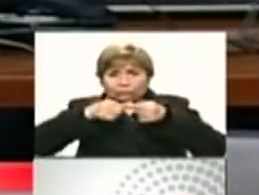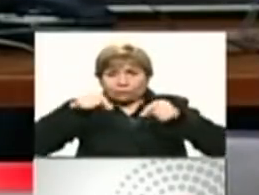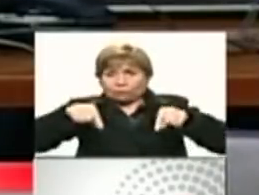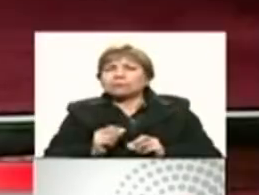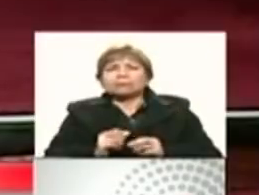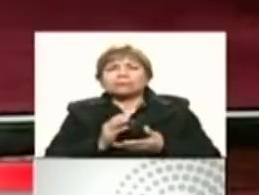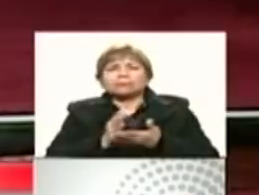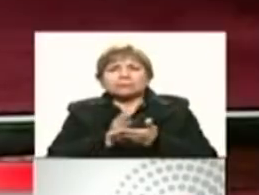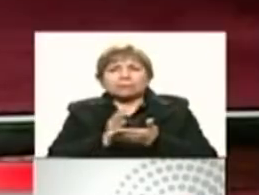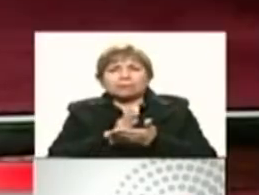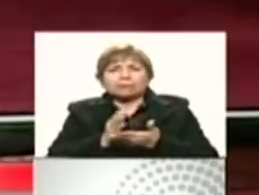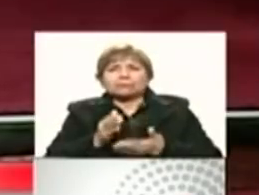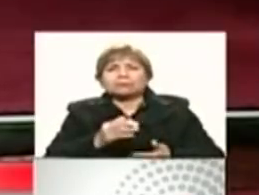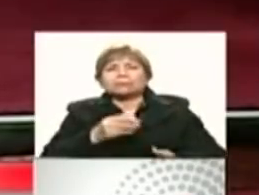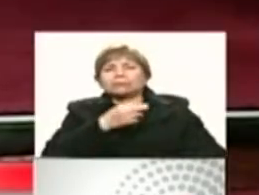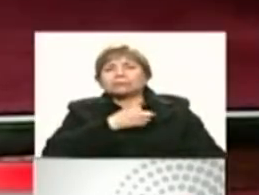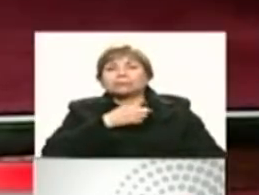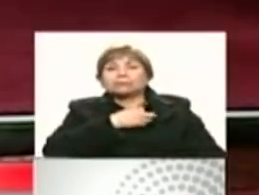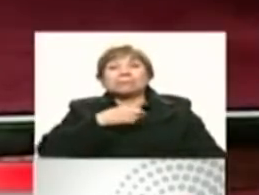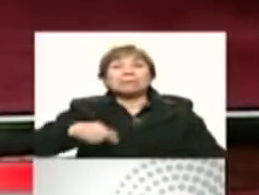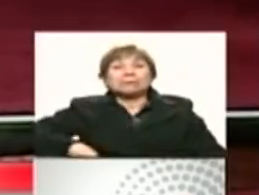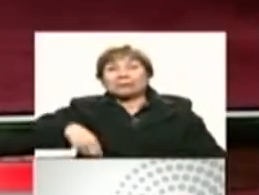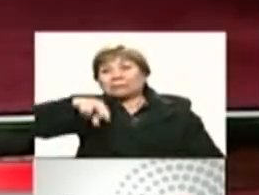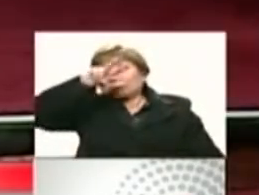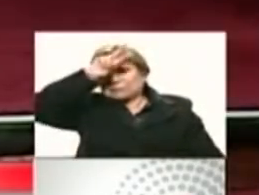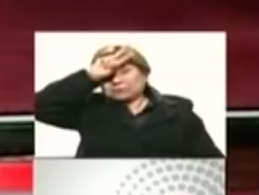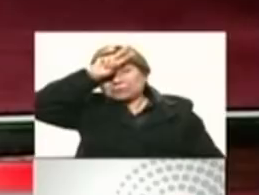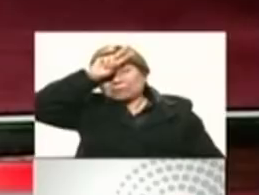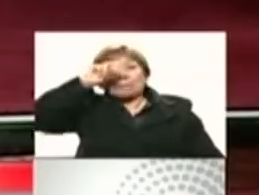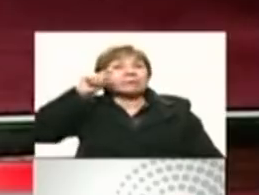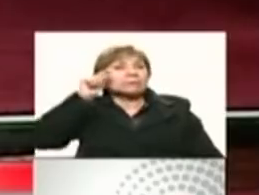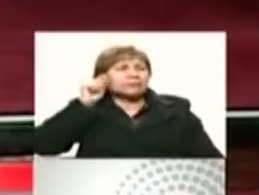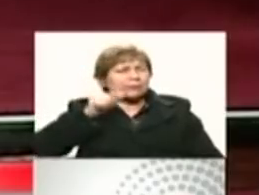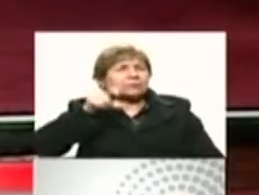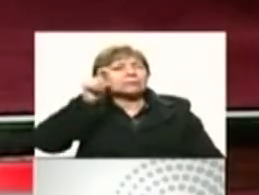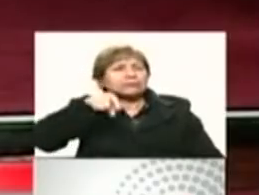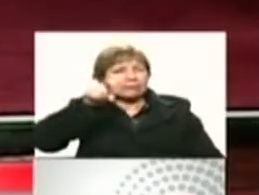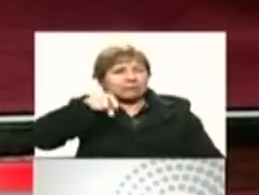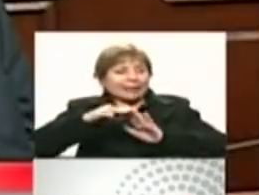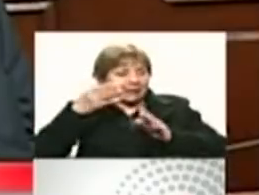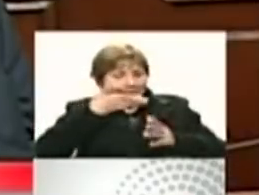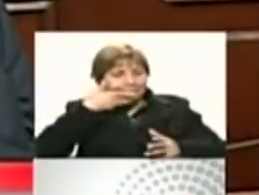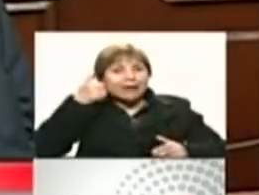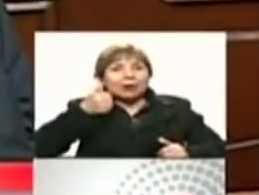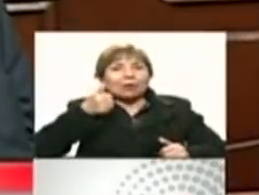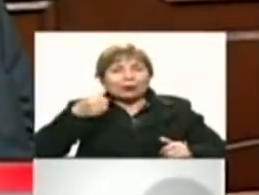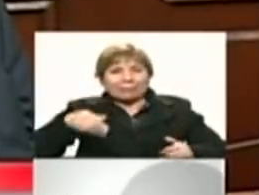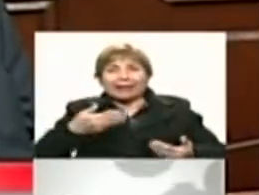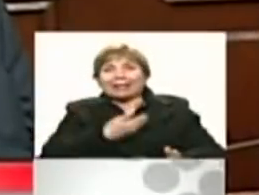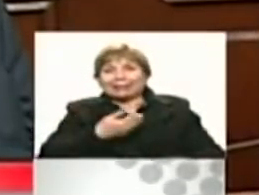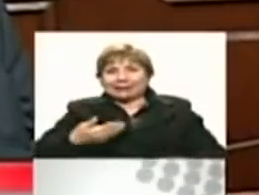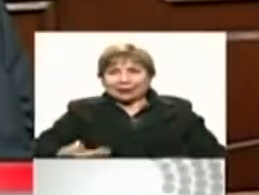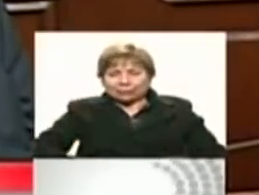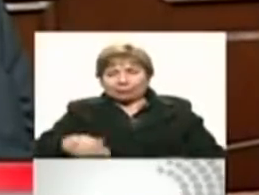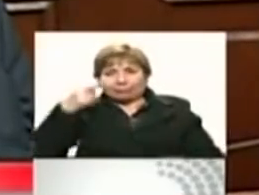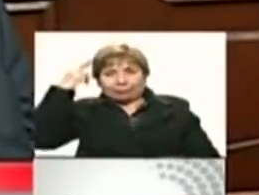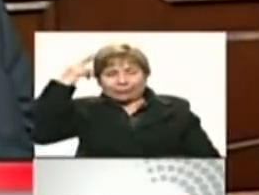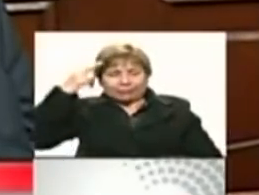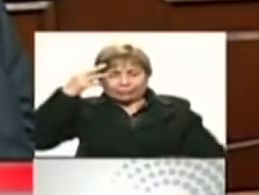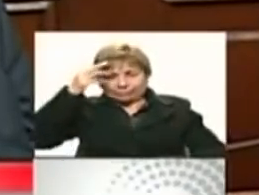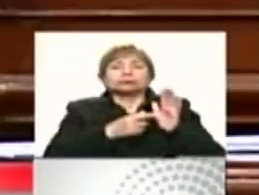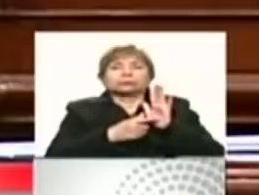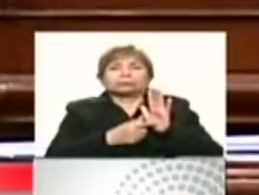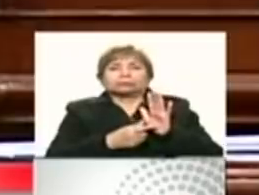usada en los teléfonos o en tablet, uh-huh, para aquellas personas que no están físicamente en el hemiciclo del Congreso.